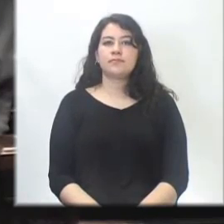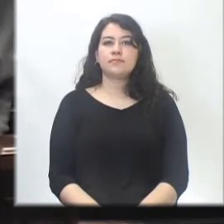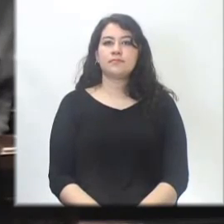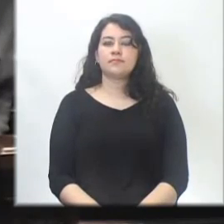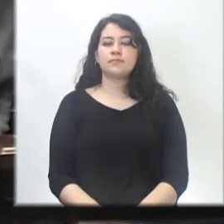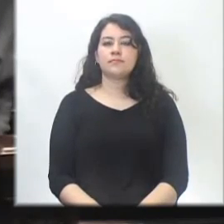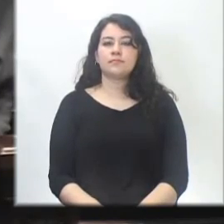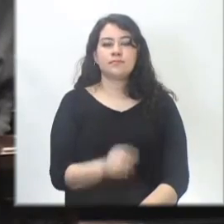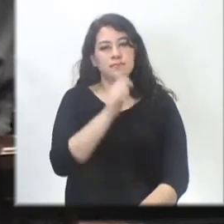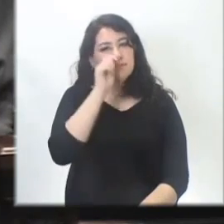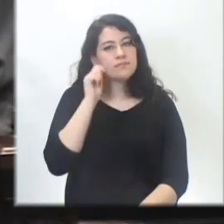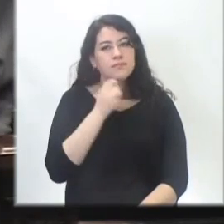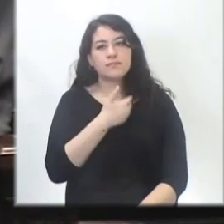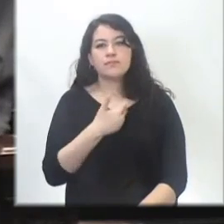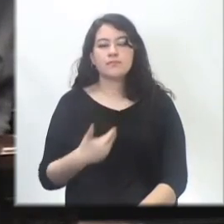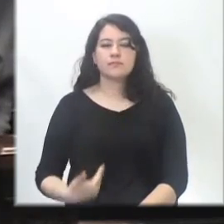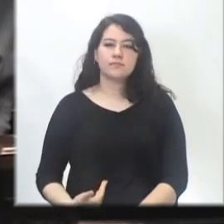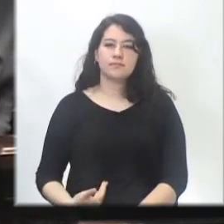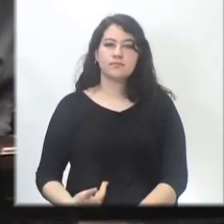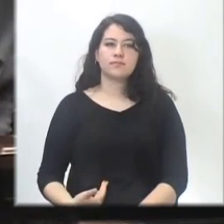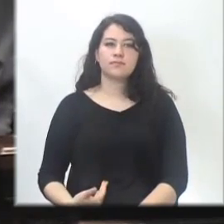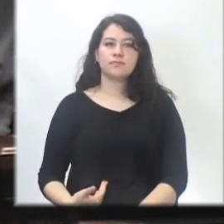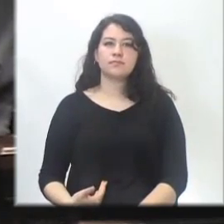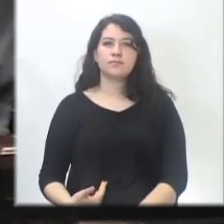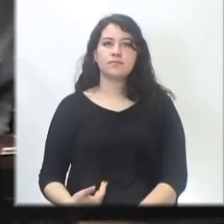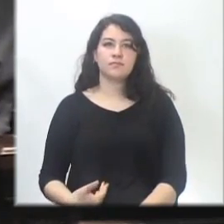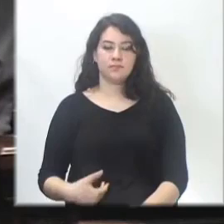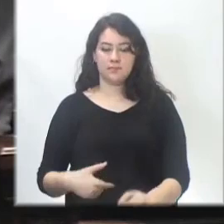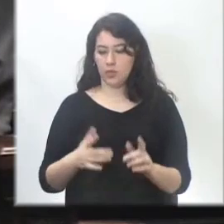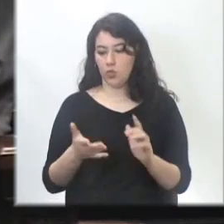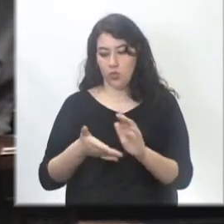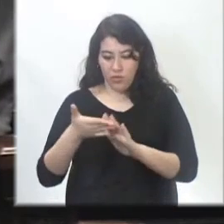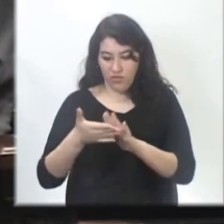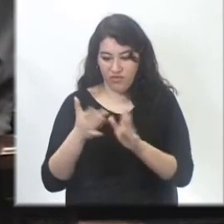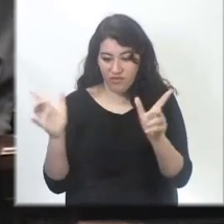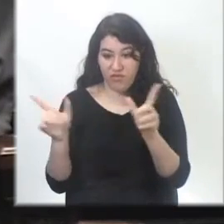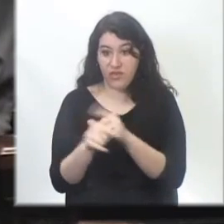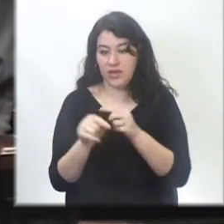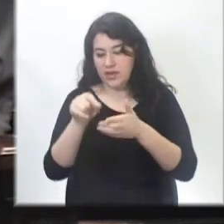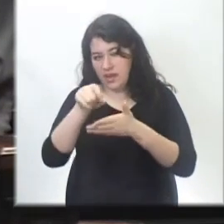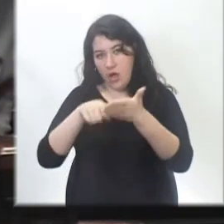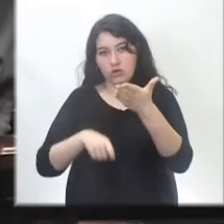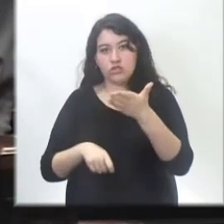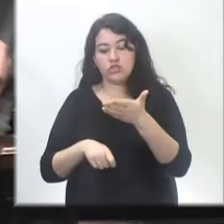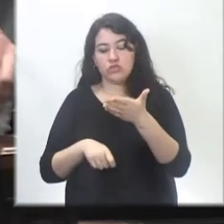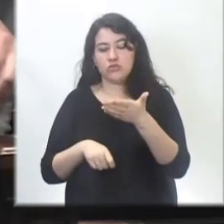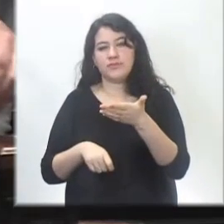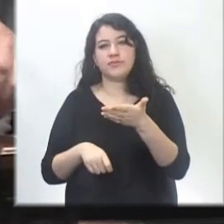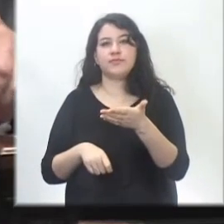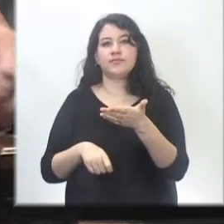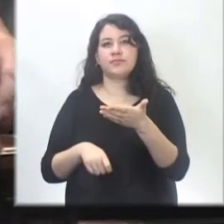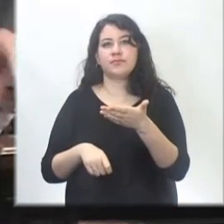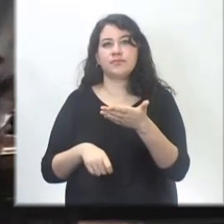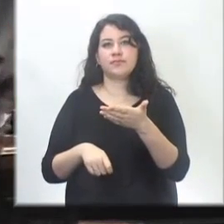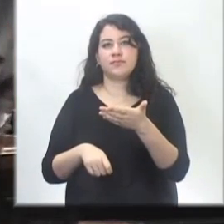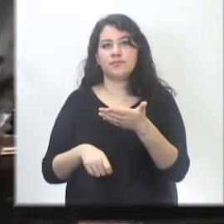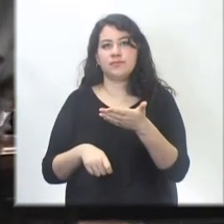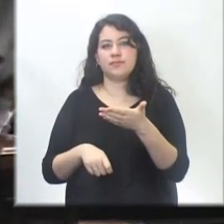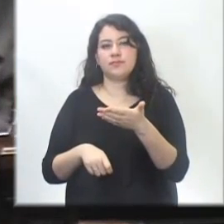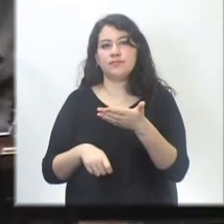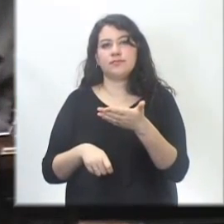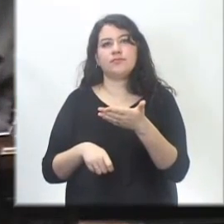Señor presidente, el cierre del negocio, de acuerdo a lo que está